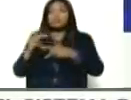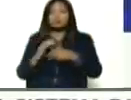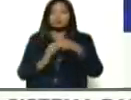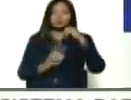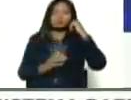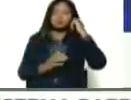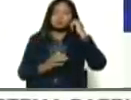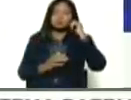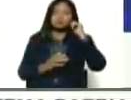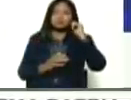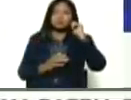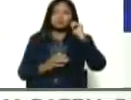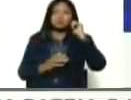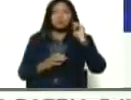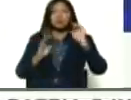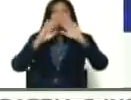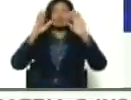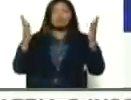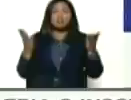en el mundo árabe